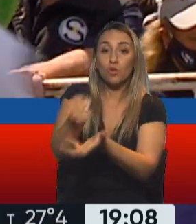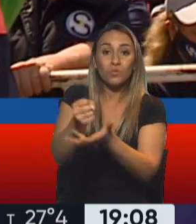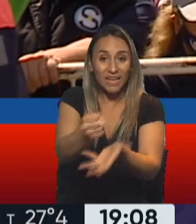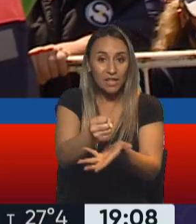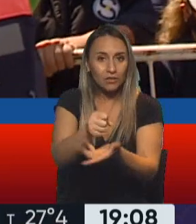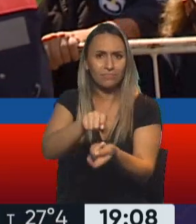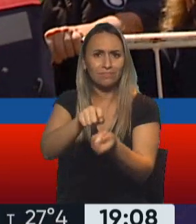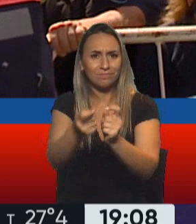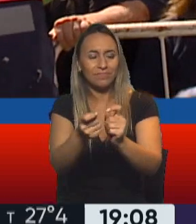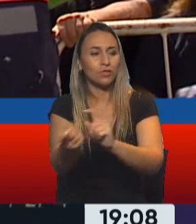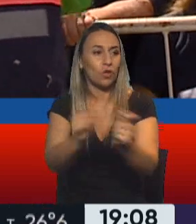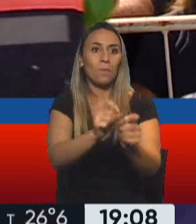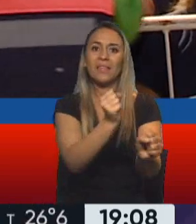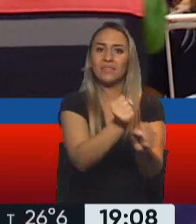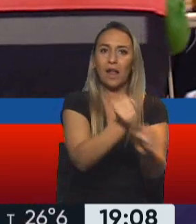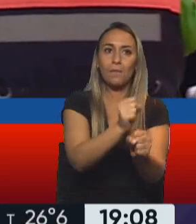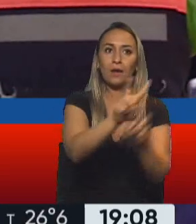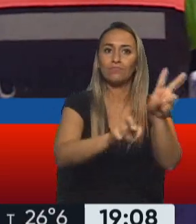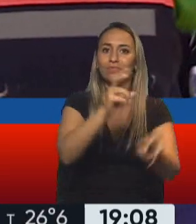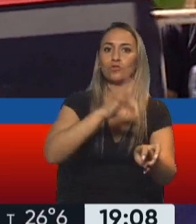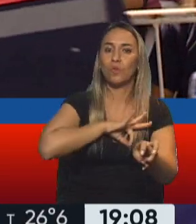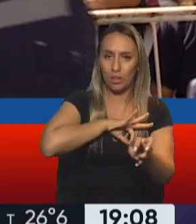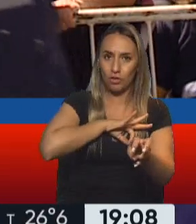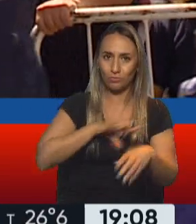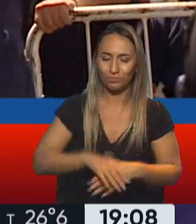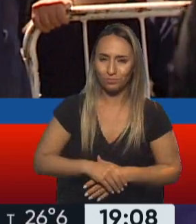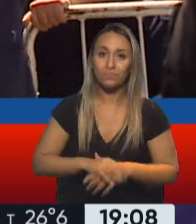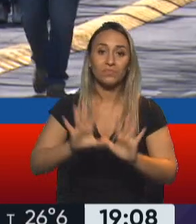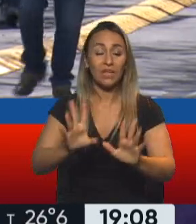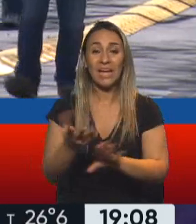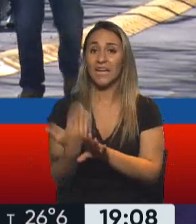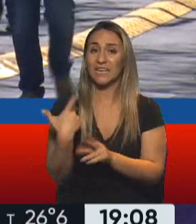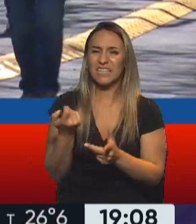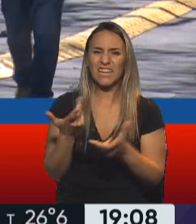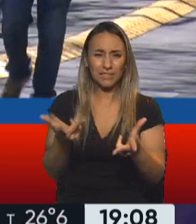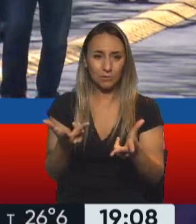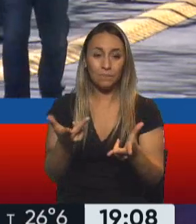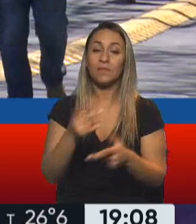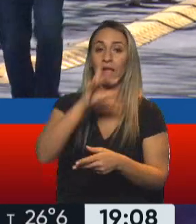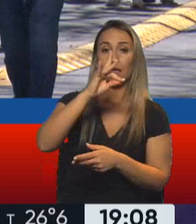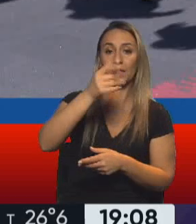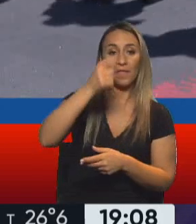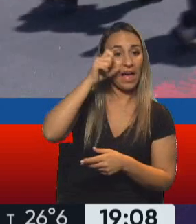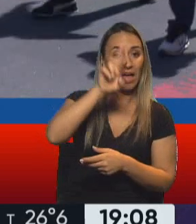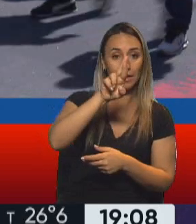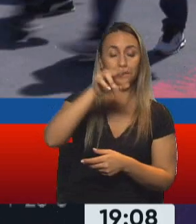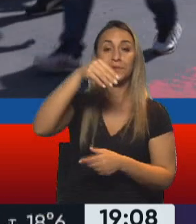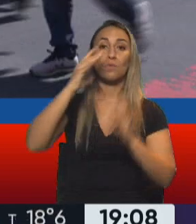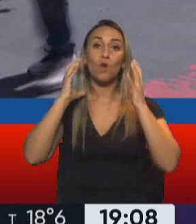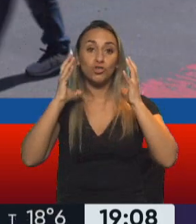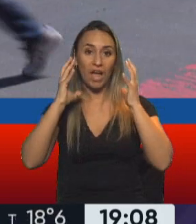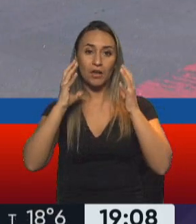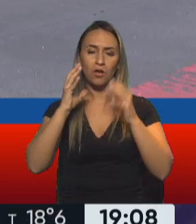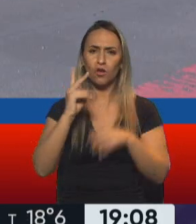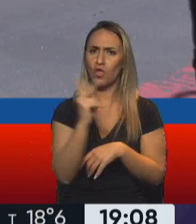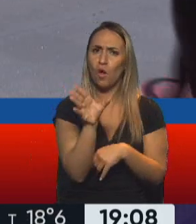sector privado. Pero fíjate, vamos a escuchar si querés ahora lo que decíamos recién. Daer y Moyano, una foto que hacía mucho tiempo